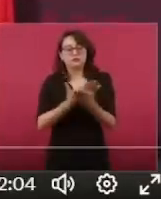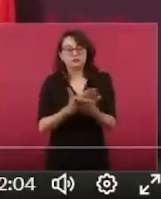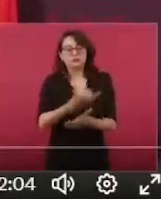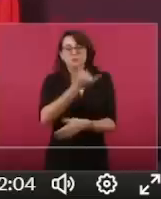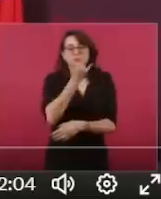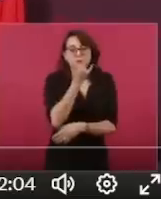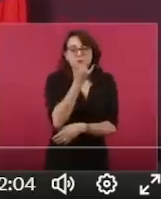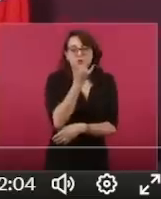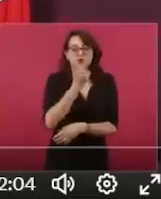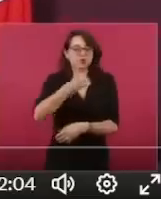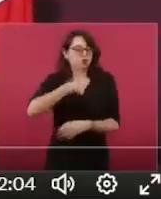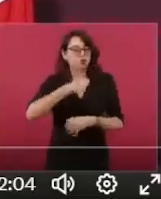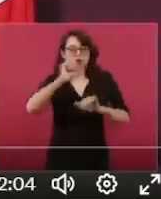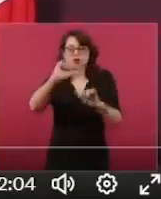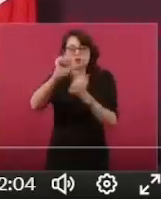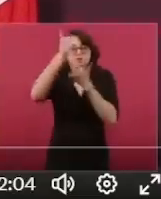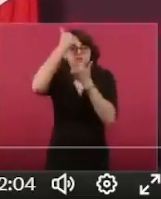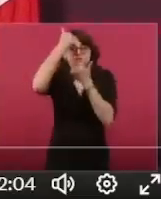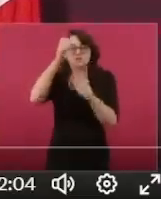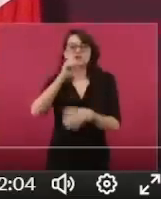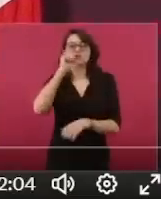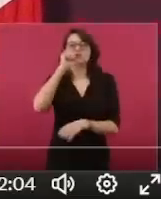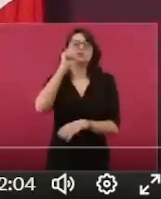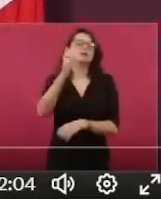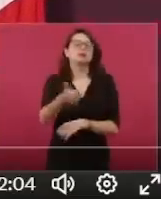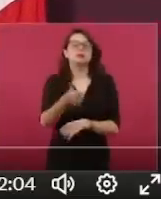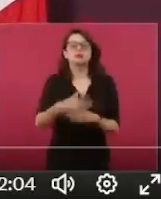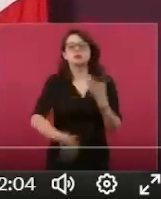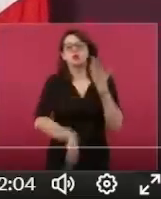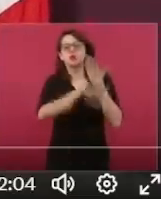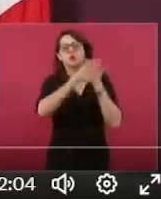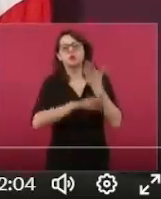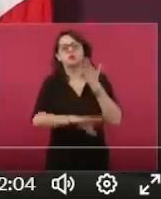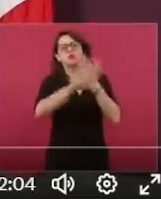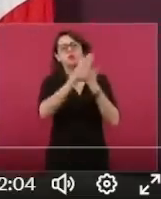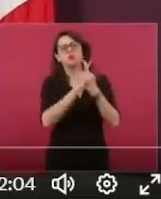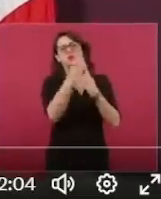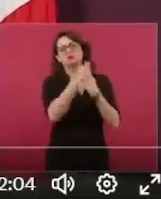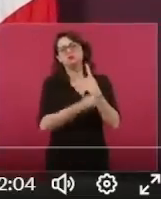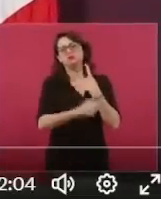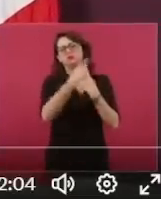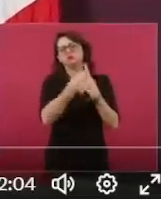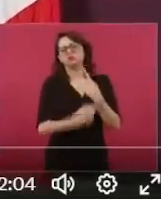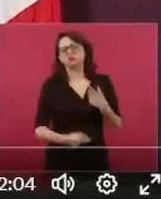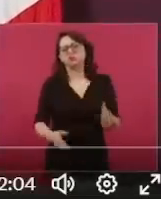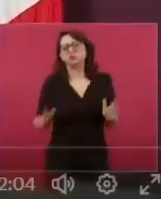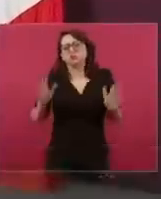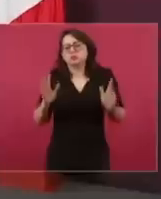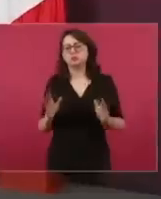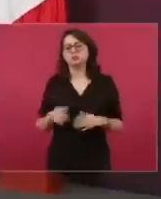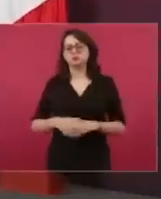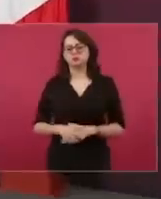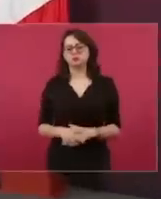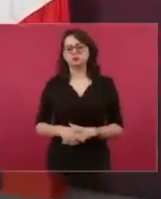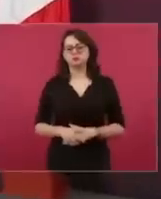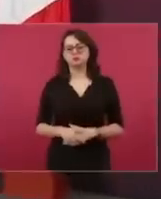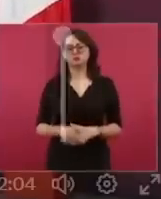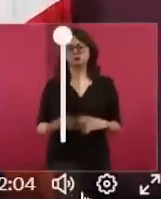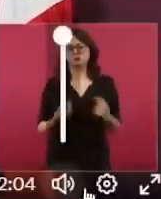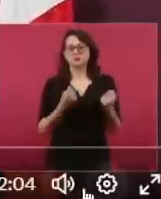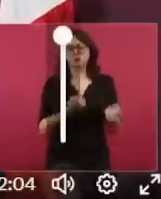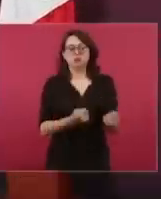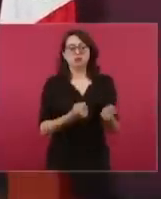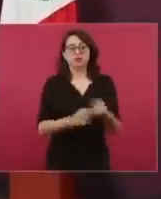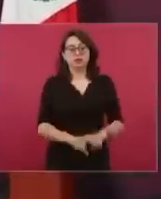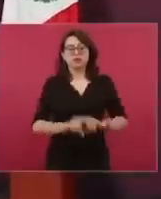a hacer cambiar, o sea, nada más por las críticas. Ahora, si fuese un asunto justo, claro que